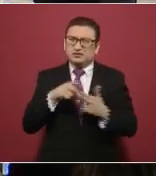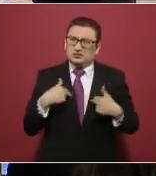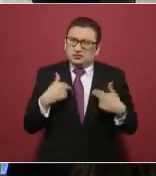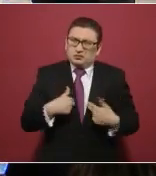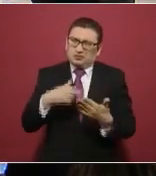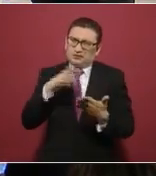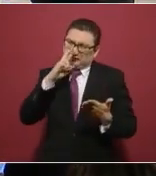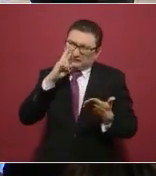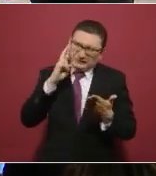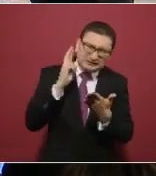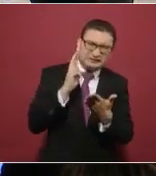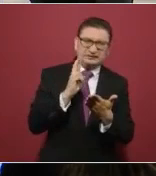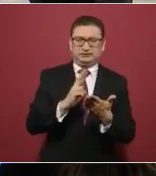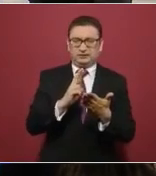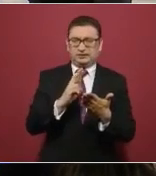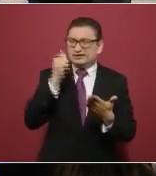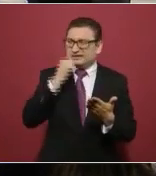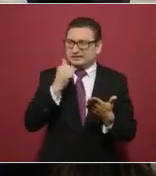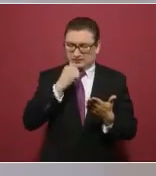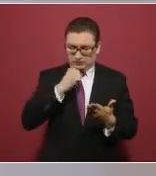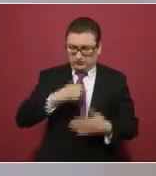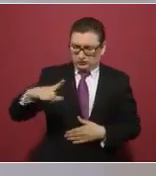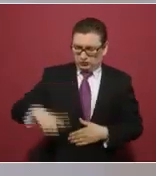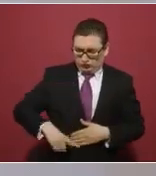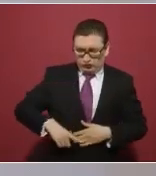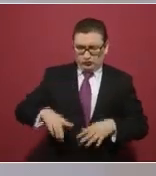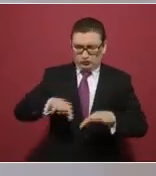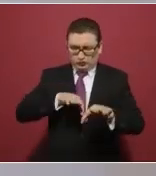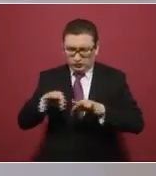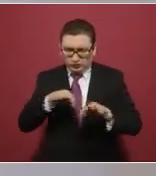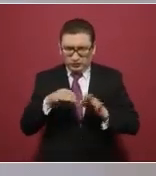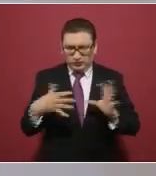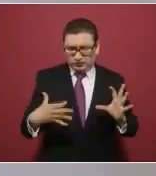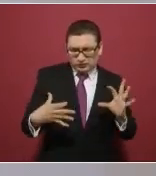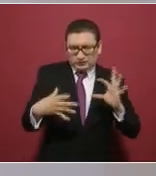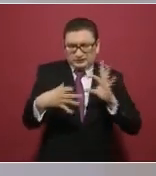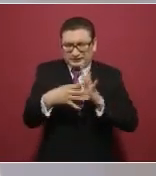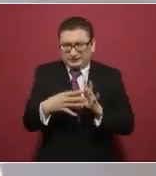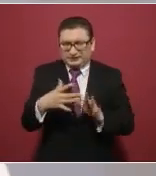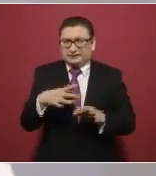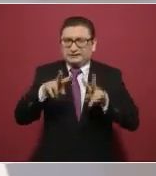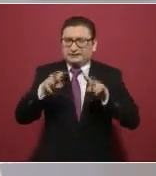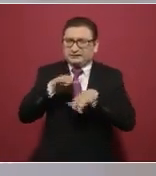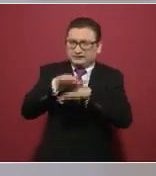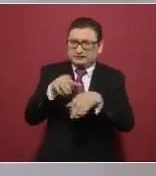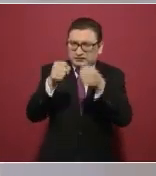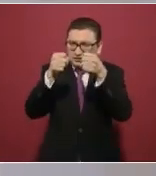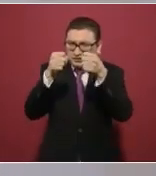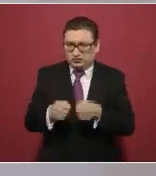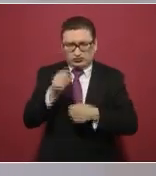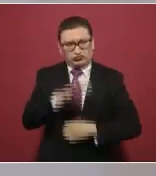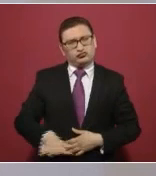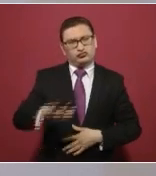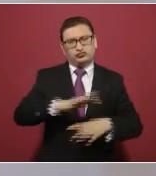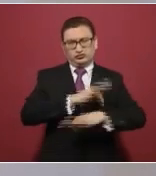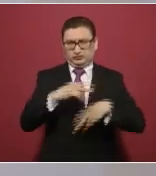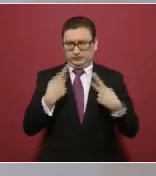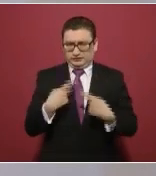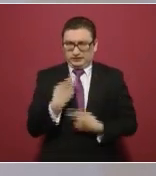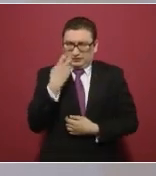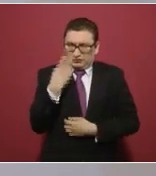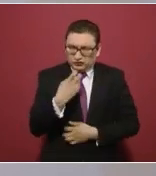nunca más se divorcien del quehacer del Estado en materia de seguridad pública, y para ello nos